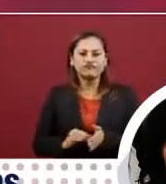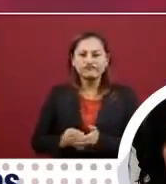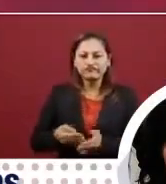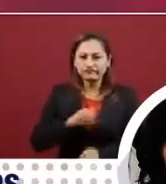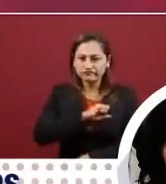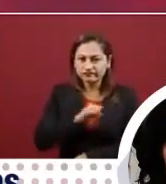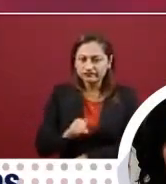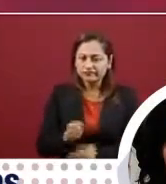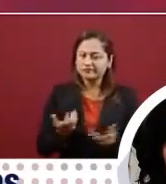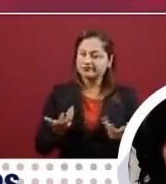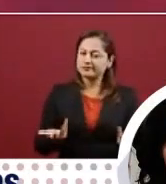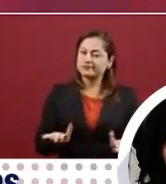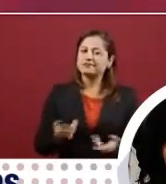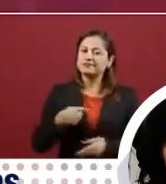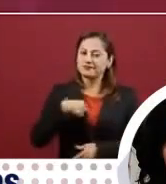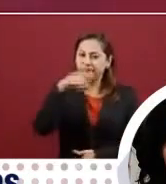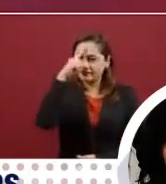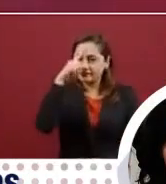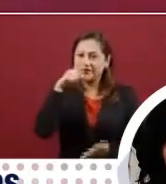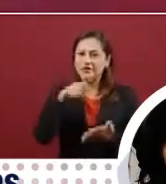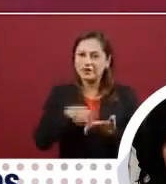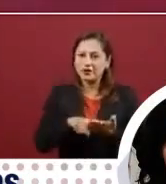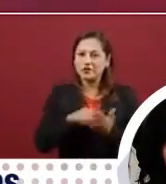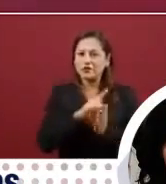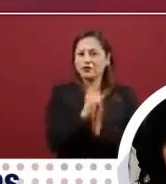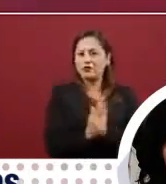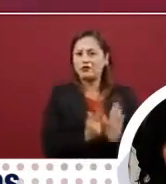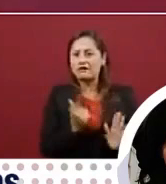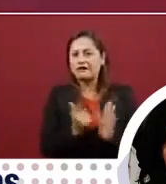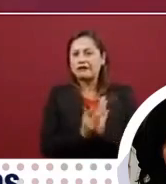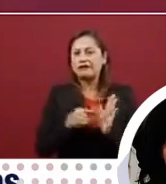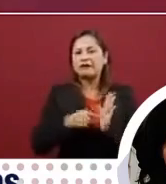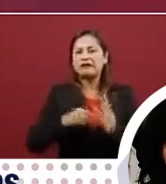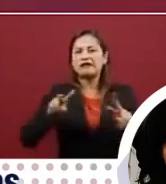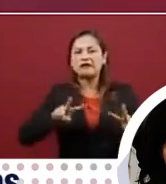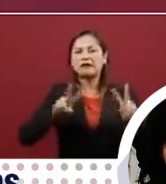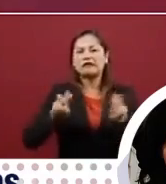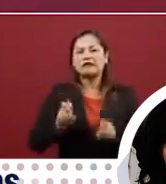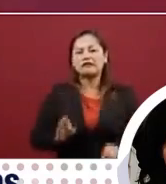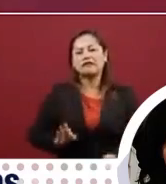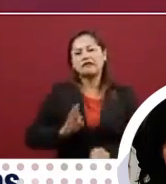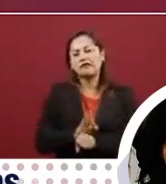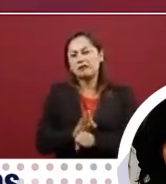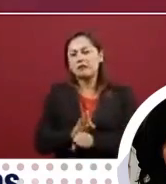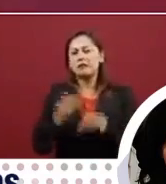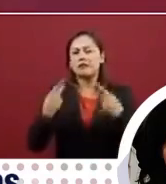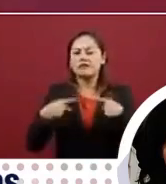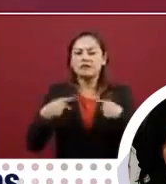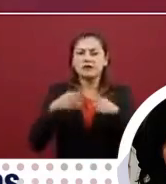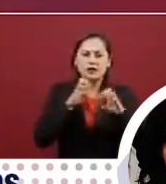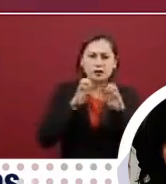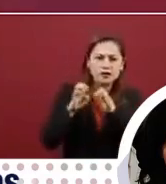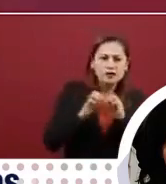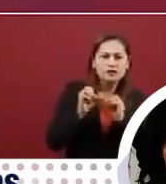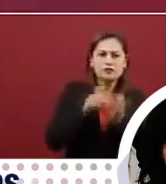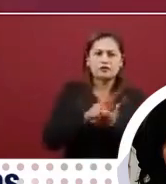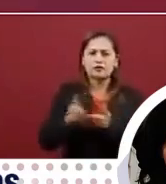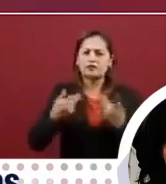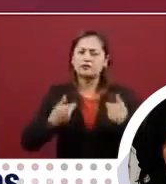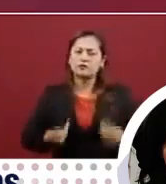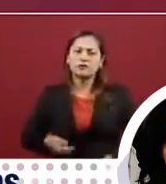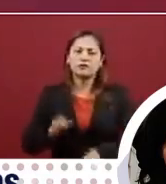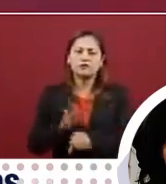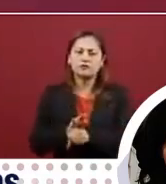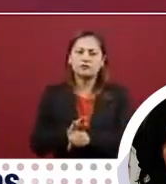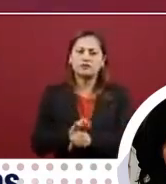investigaciones de las agresiones contra la prensa se quedan en la impunidad y aún en los casos en los que se llega a identificar a un autor